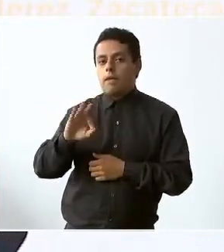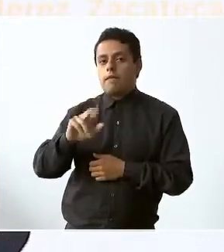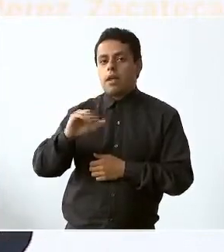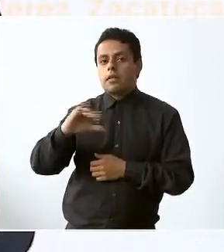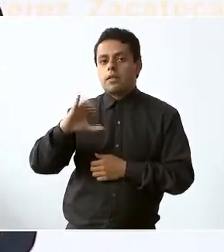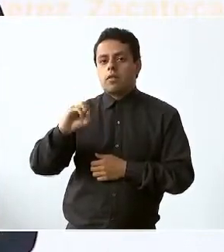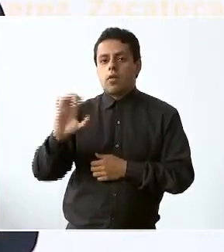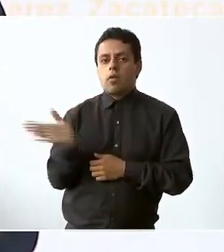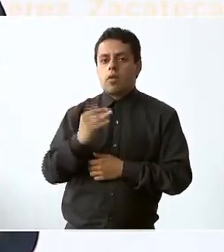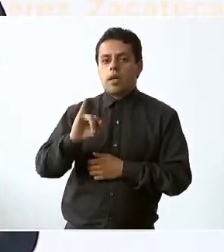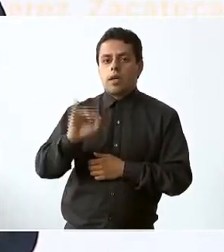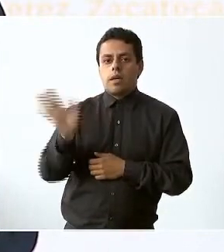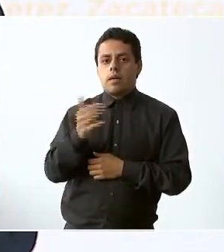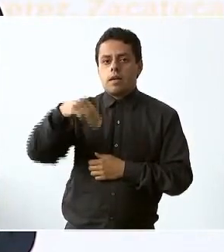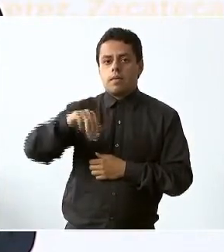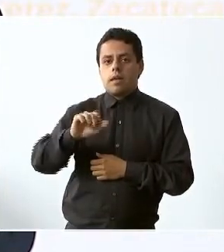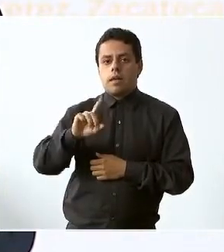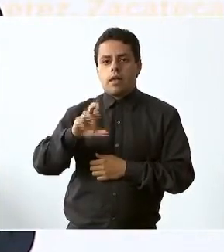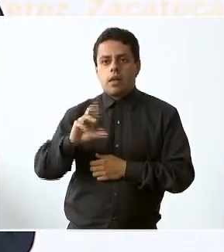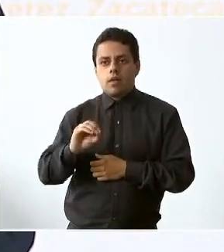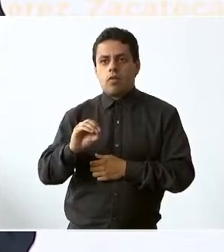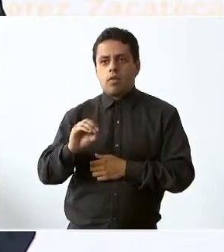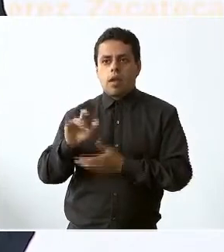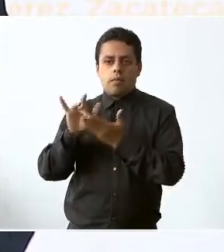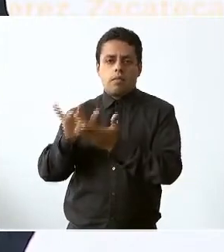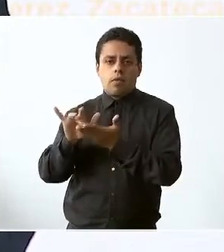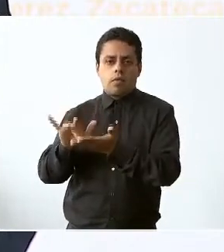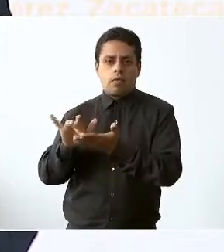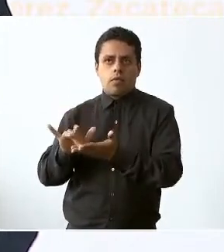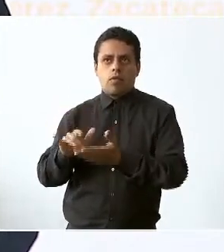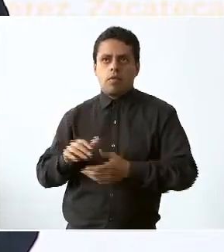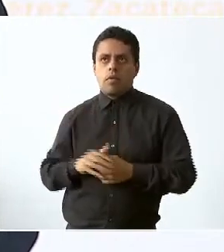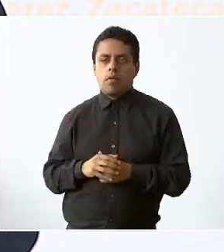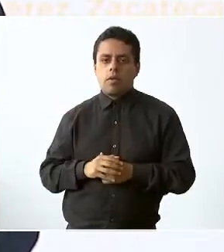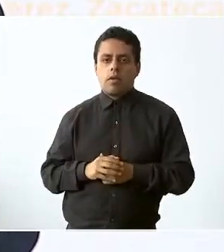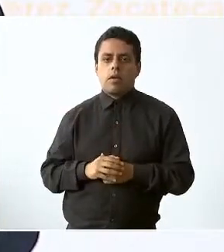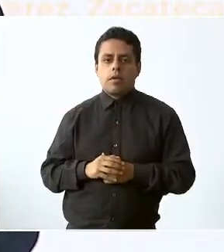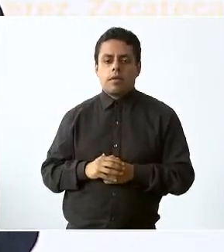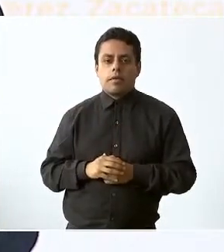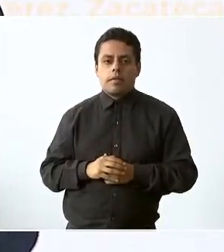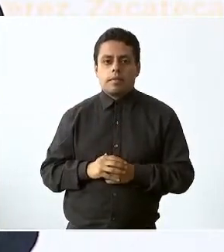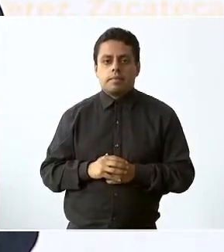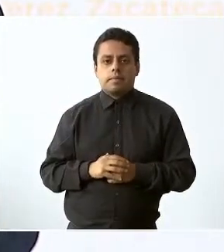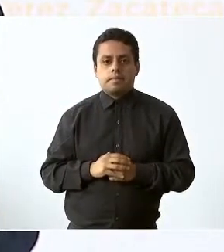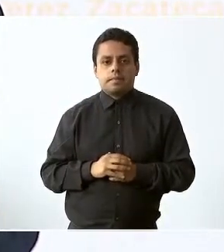I. Madero, el apóstol de la democracia.